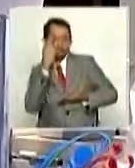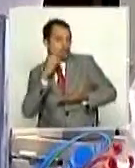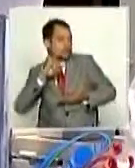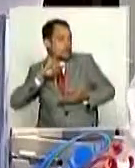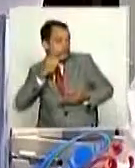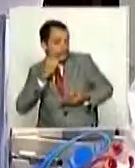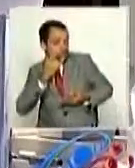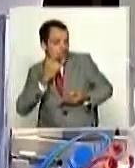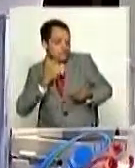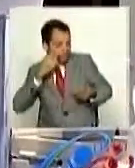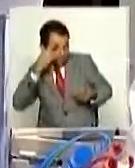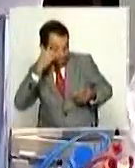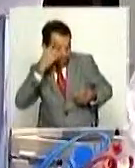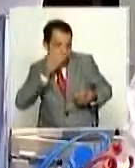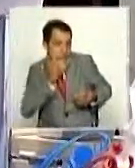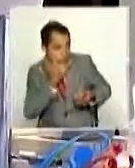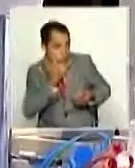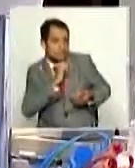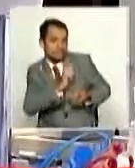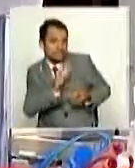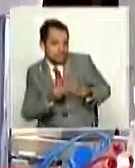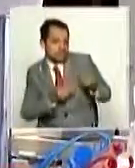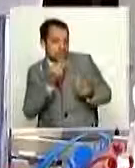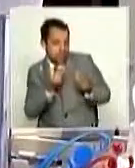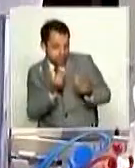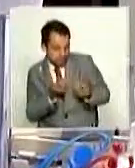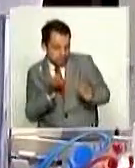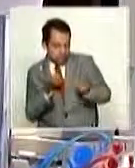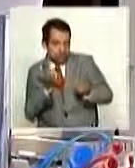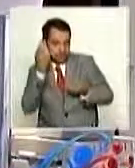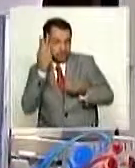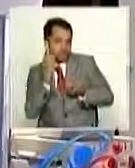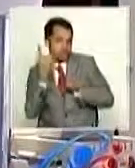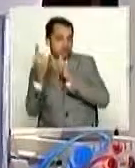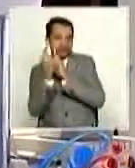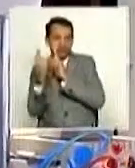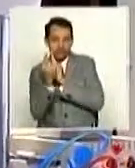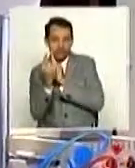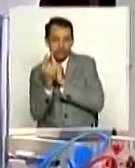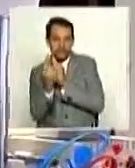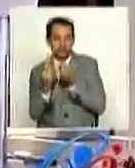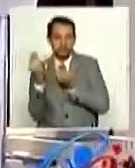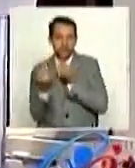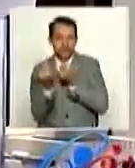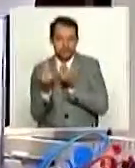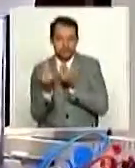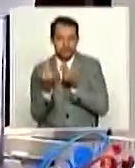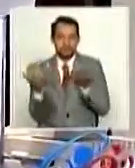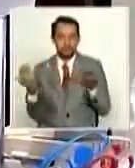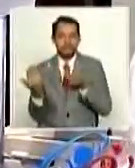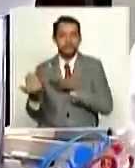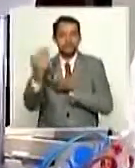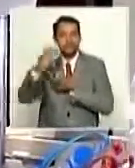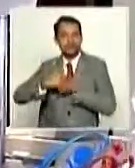errores nos los disculpan, pero es lo que hacemos en la consulta. Estamos en el